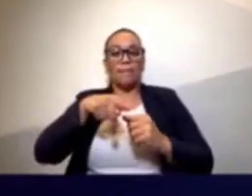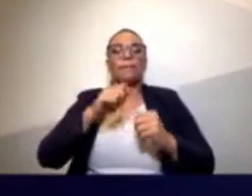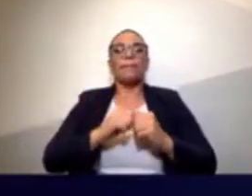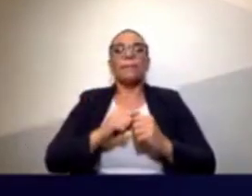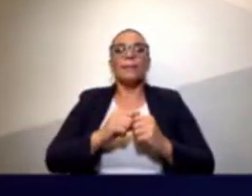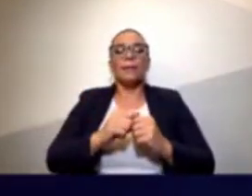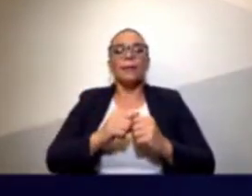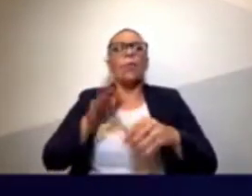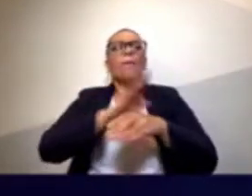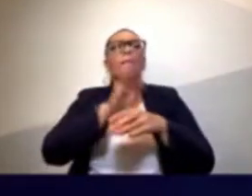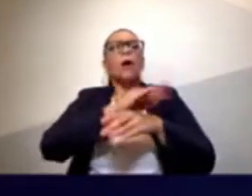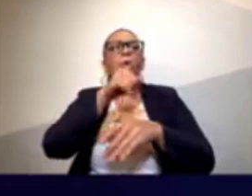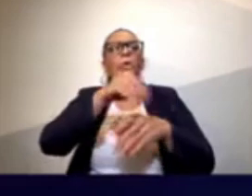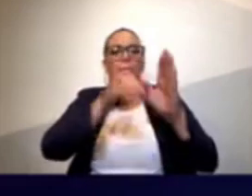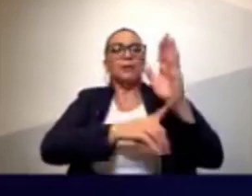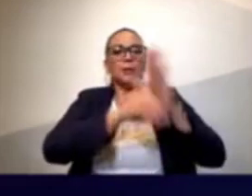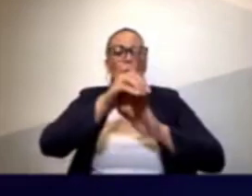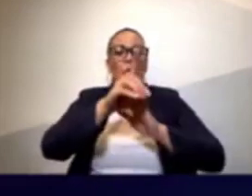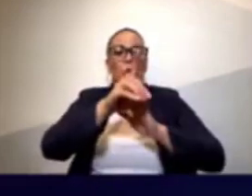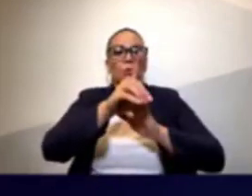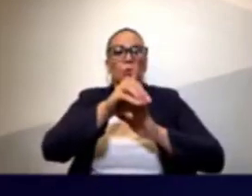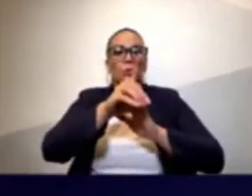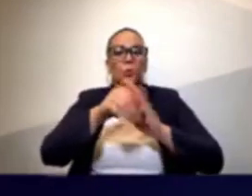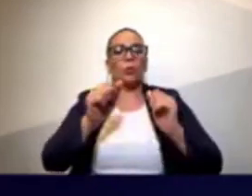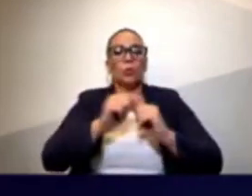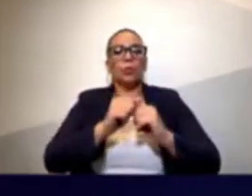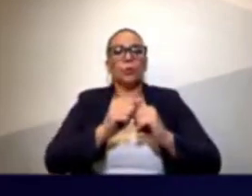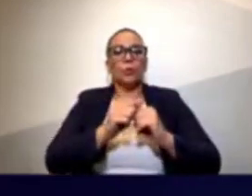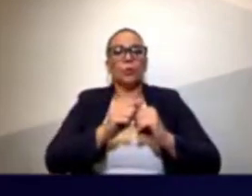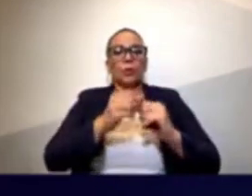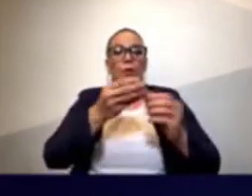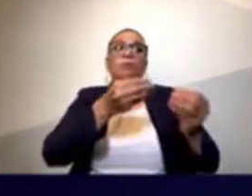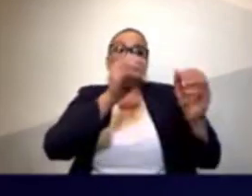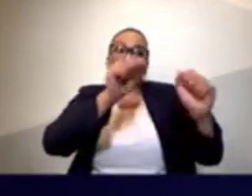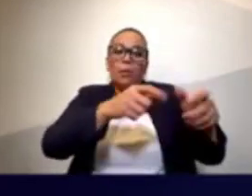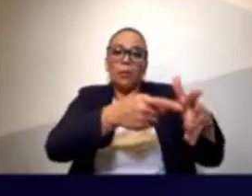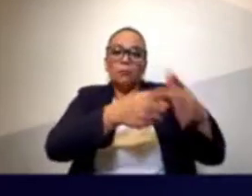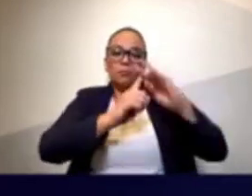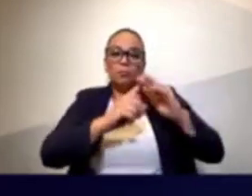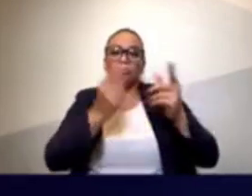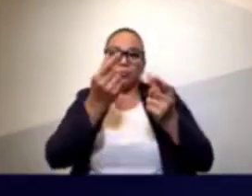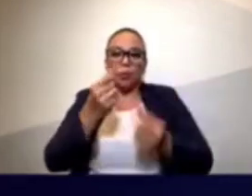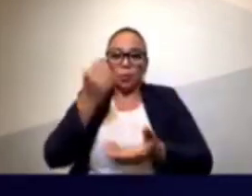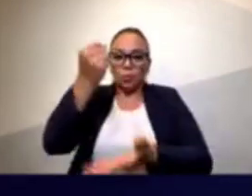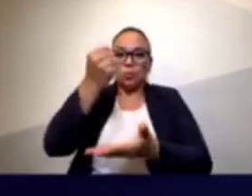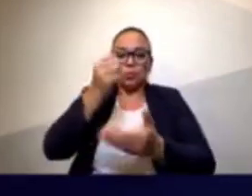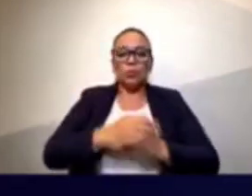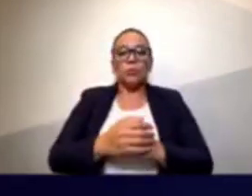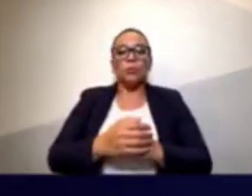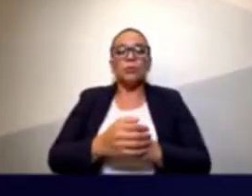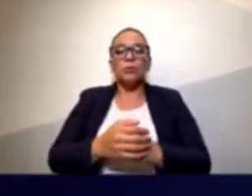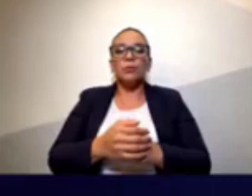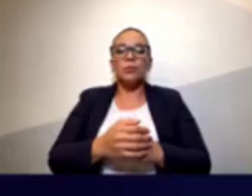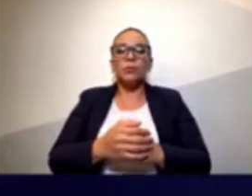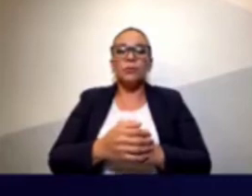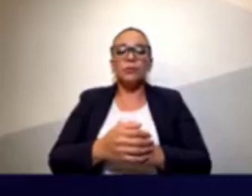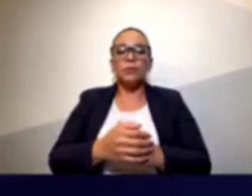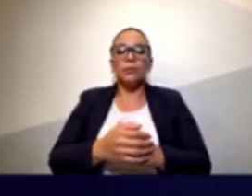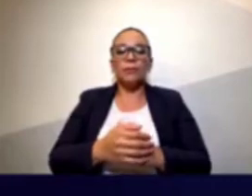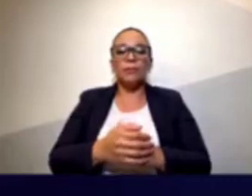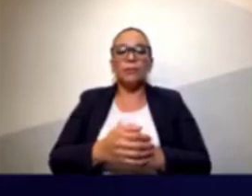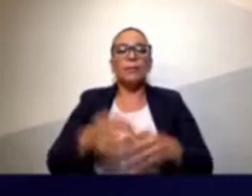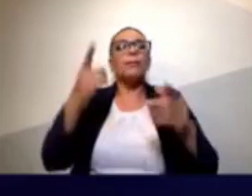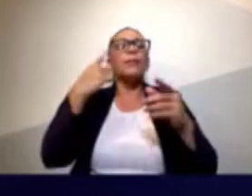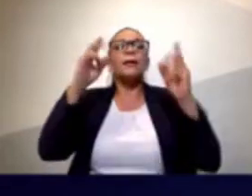un banco de desarrollo que nos puede prestar recursos para poder no solamente acometer el